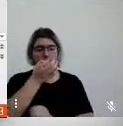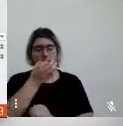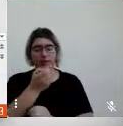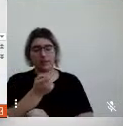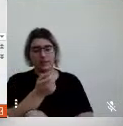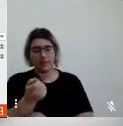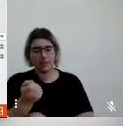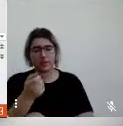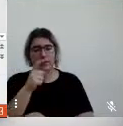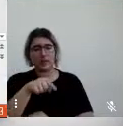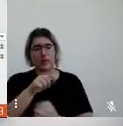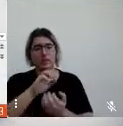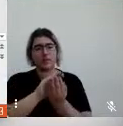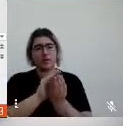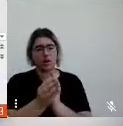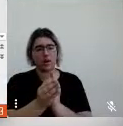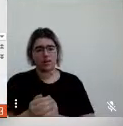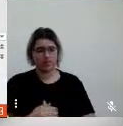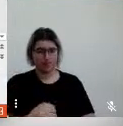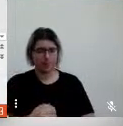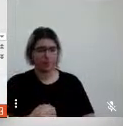aguacate.